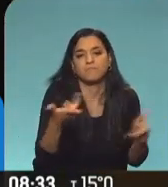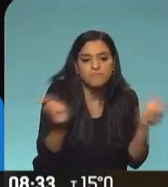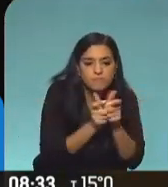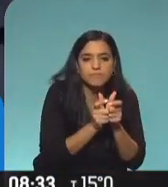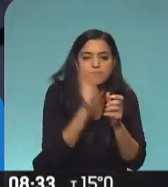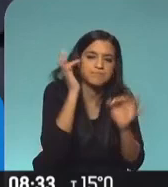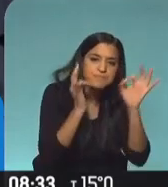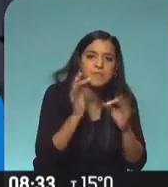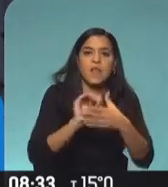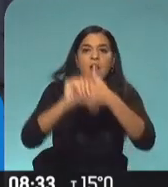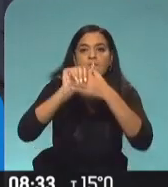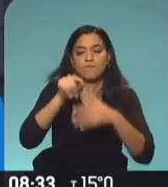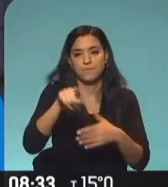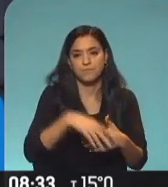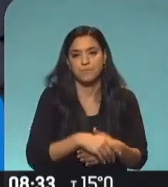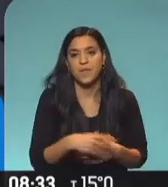Escuchar testimonio